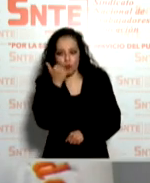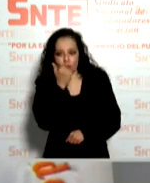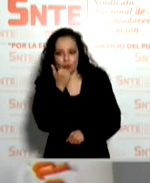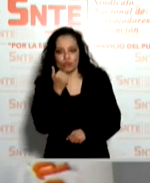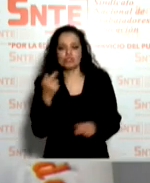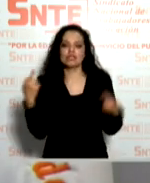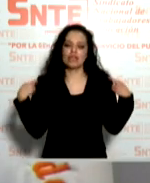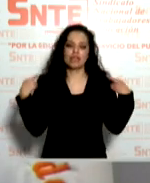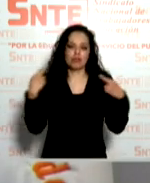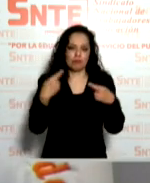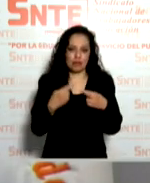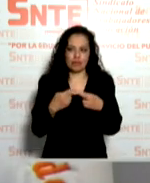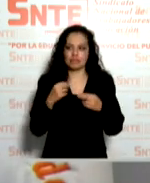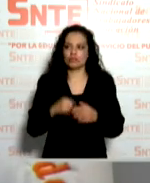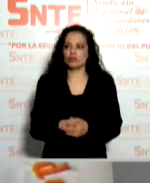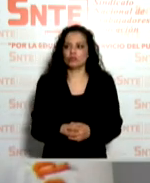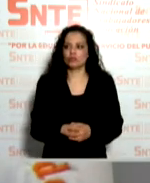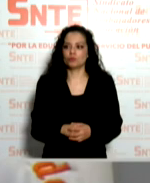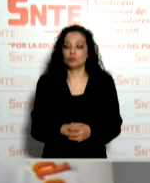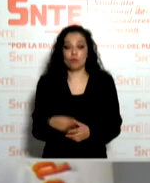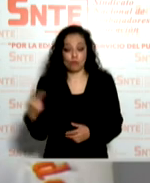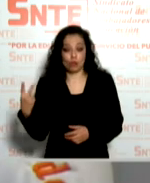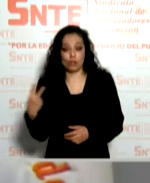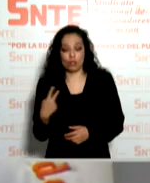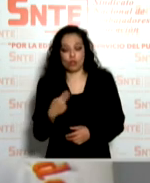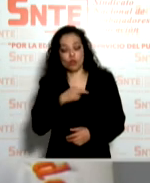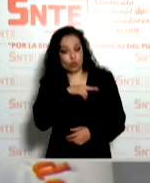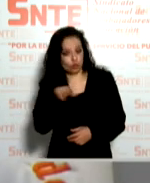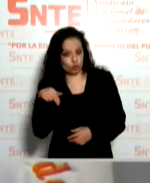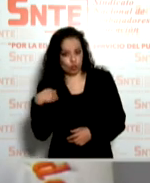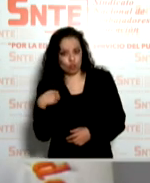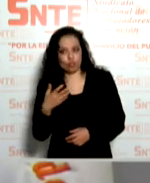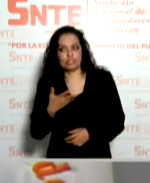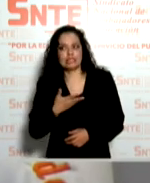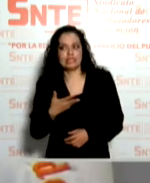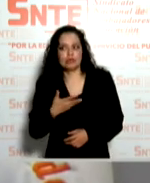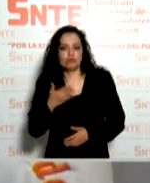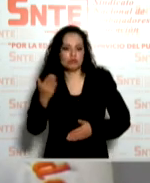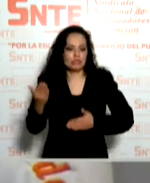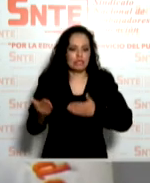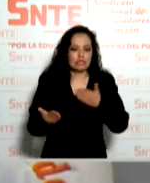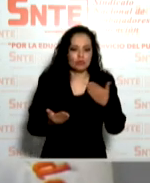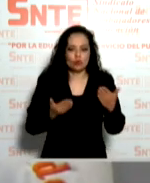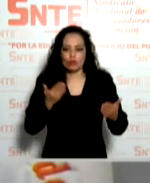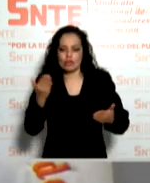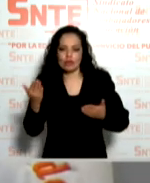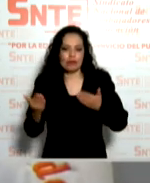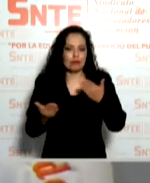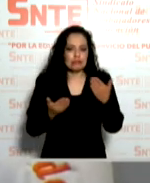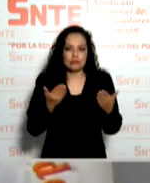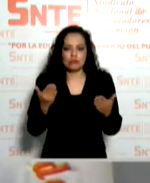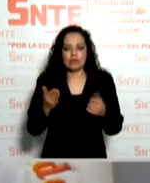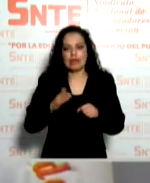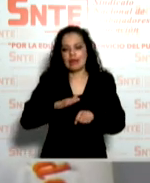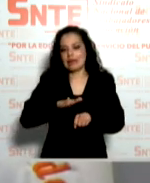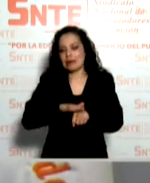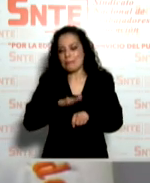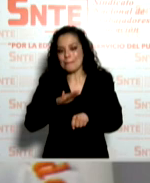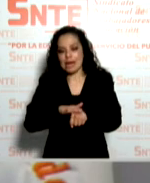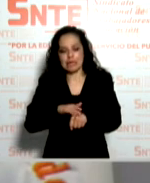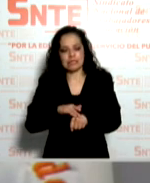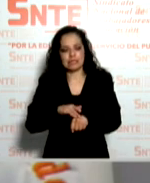Y creo que tenemos que ser cada vez más eficientes y estudiar cada vez más esto que es